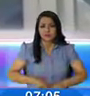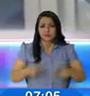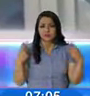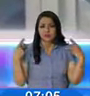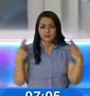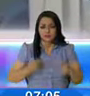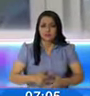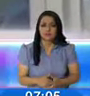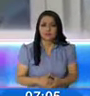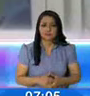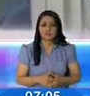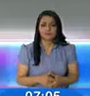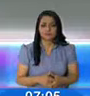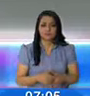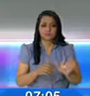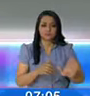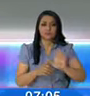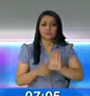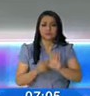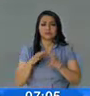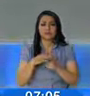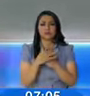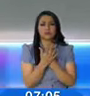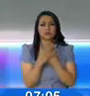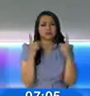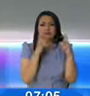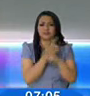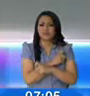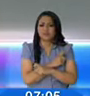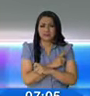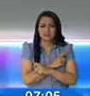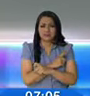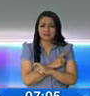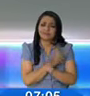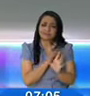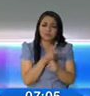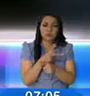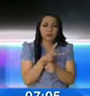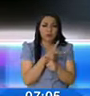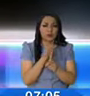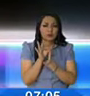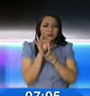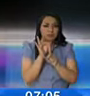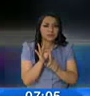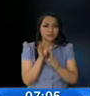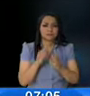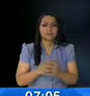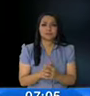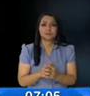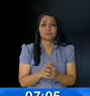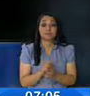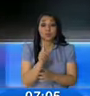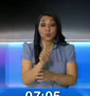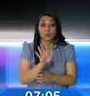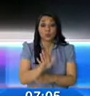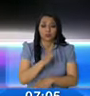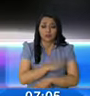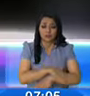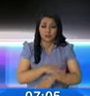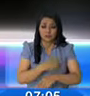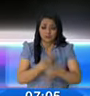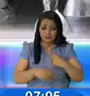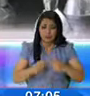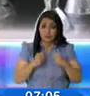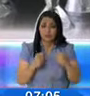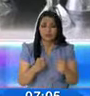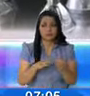la situación, el estado de los pacientes es crítica, de manera que permanecen con pronóstico reservado. Lastimosamente, uno de ellos, debido a su condición,